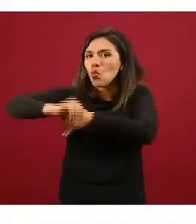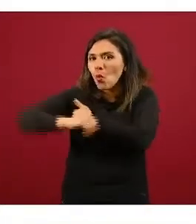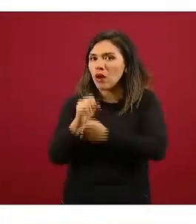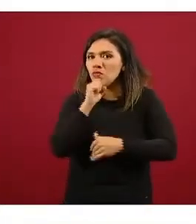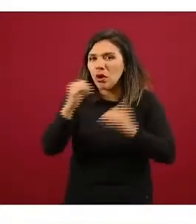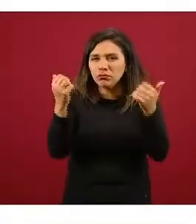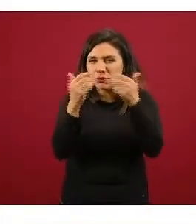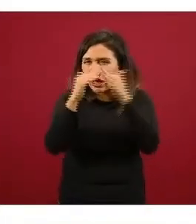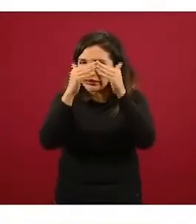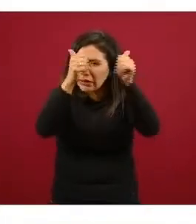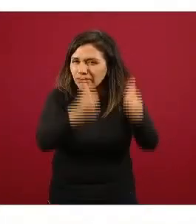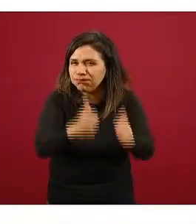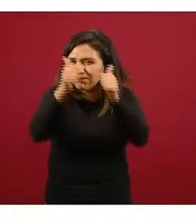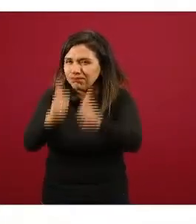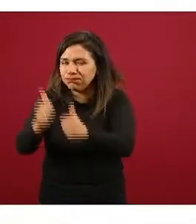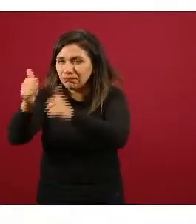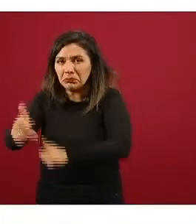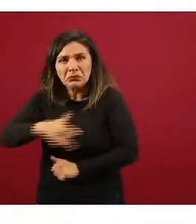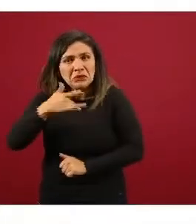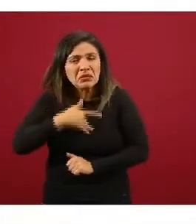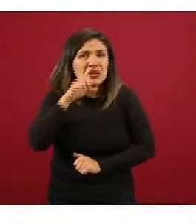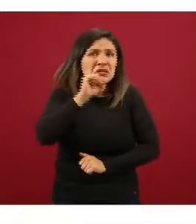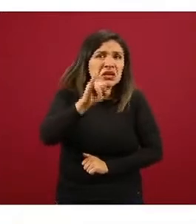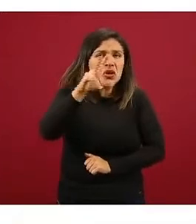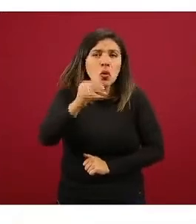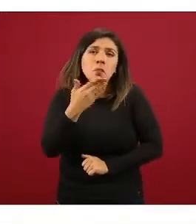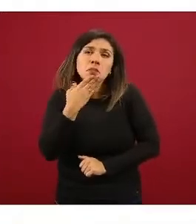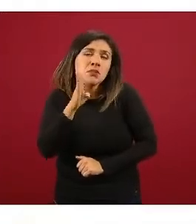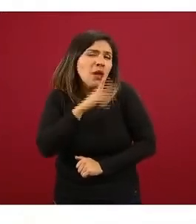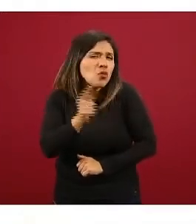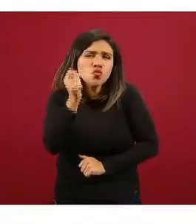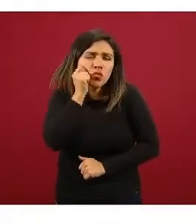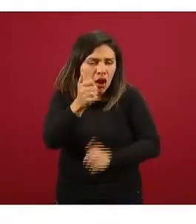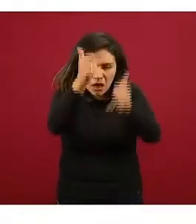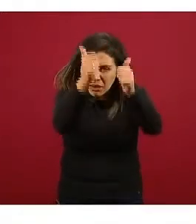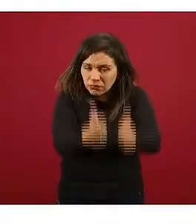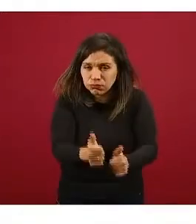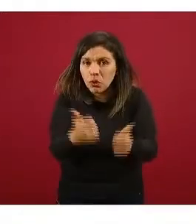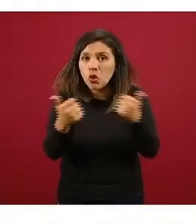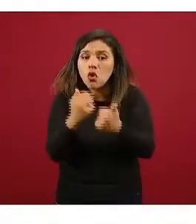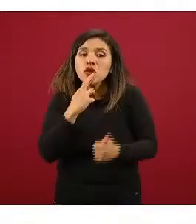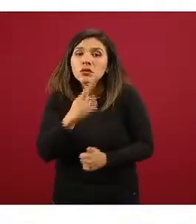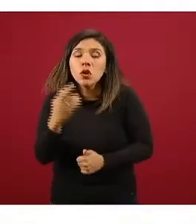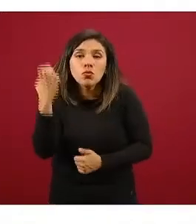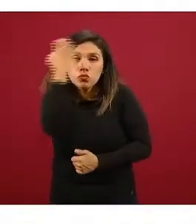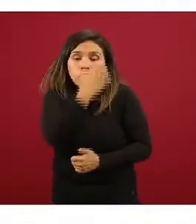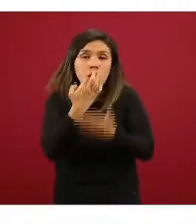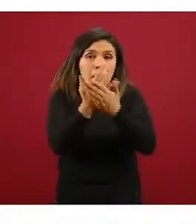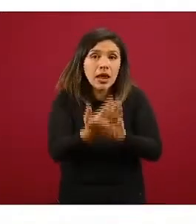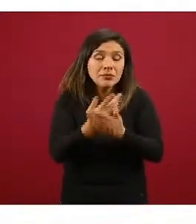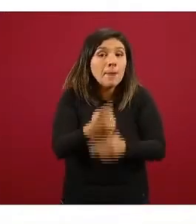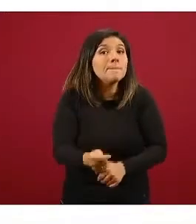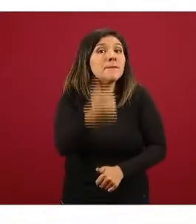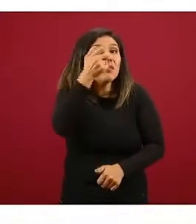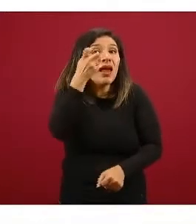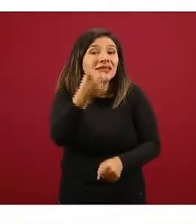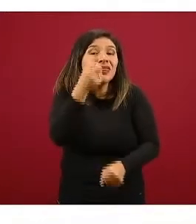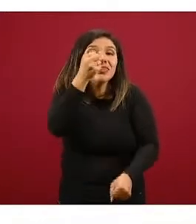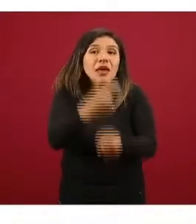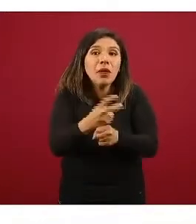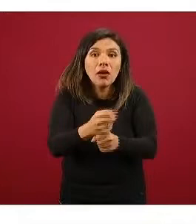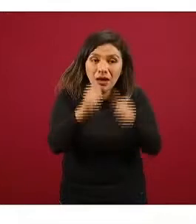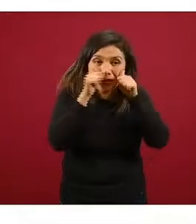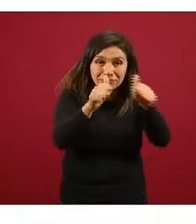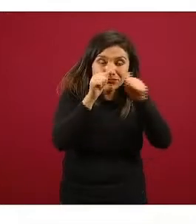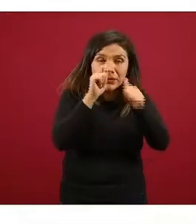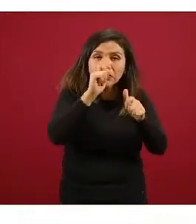también independientemente de que tengan síntomas o el resultado de la prueba, es la intervención inicial cuando las epidemias